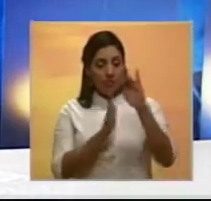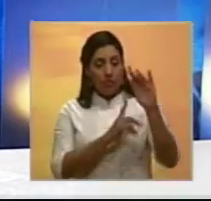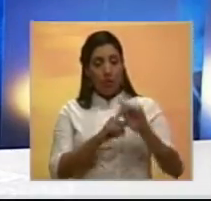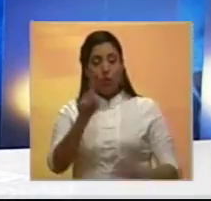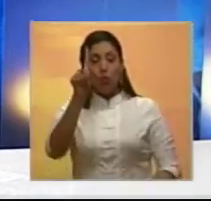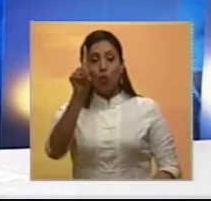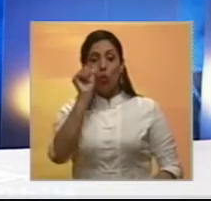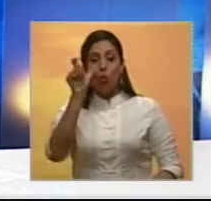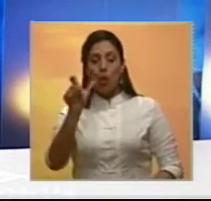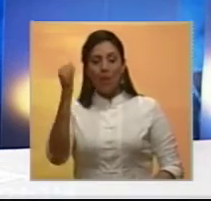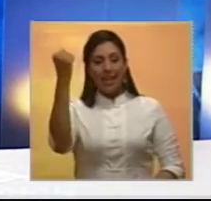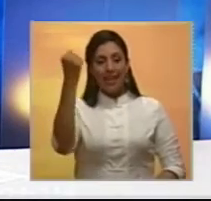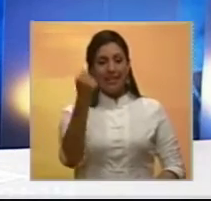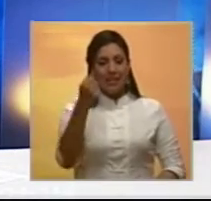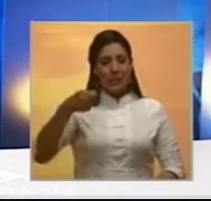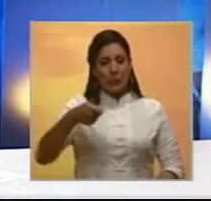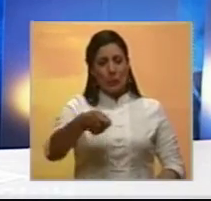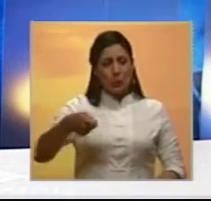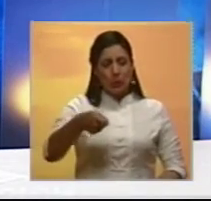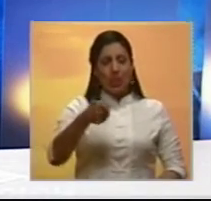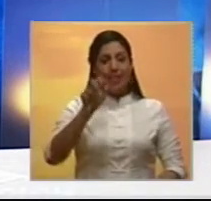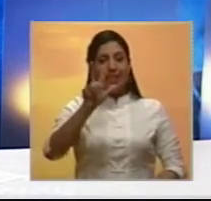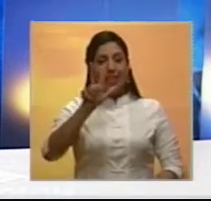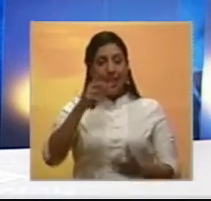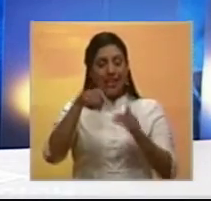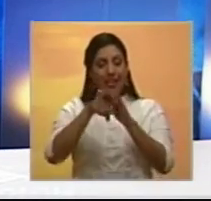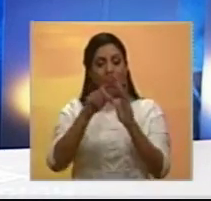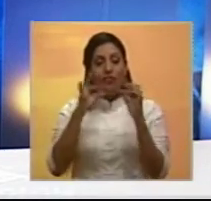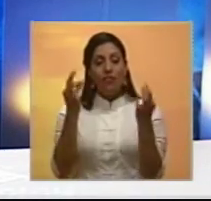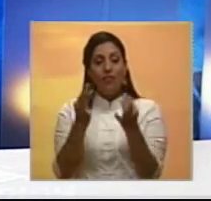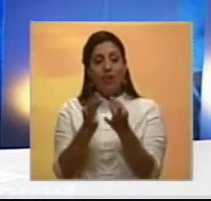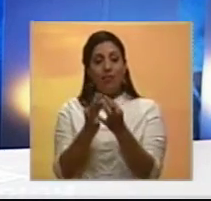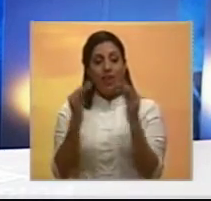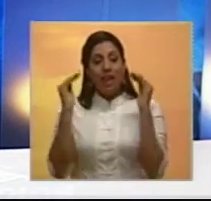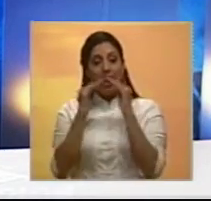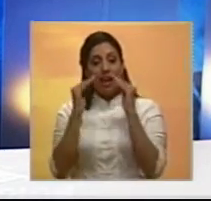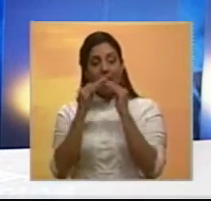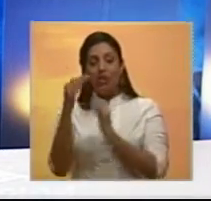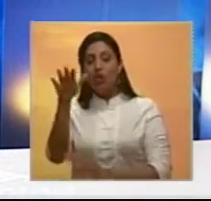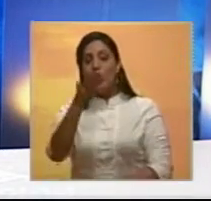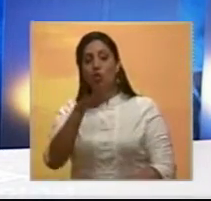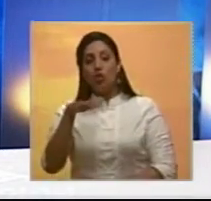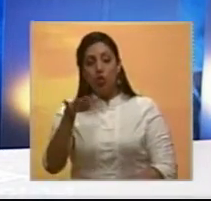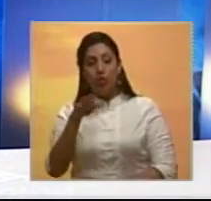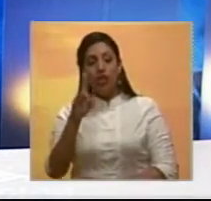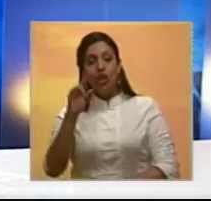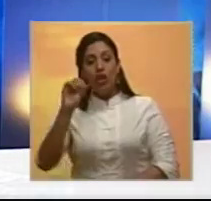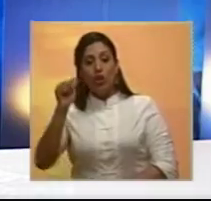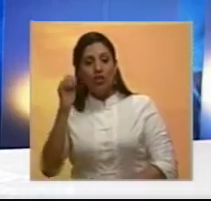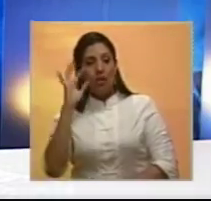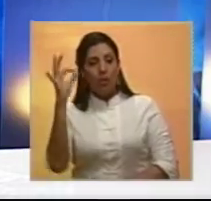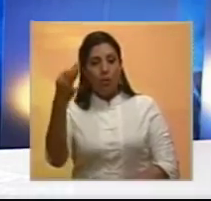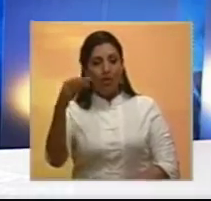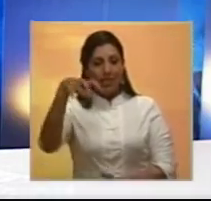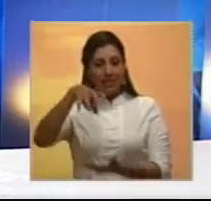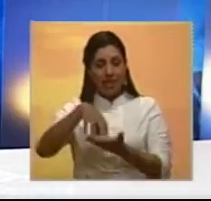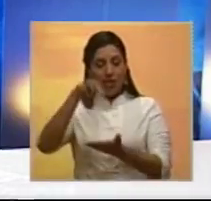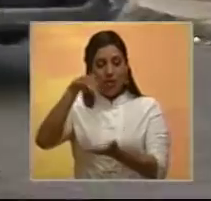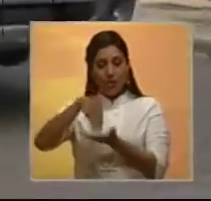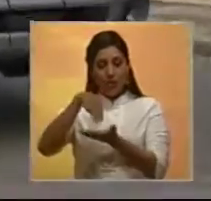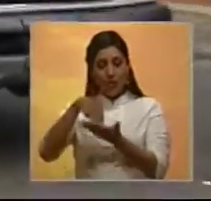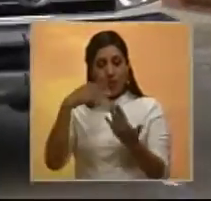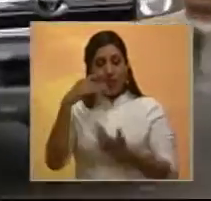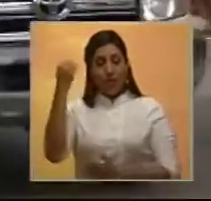Un hombre asesinó a puñaladas a 3 miembros de su familia dentro de una vivienda en la urbanización Las Rosas de Guatire, Estado Miranda.